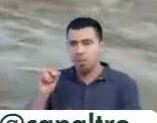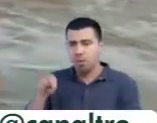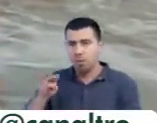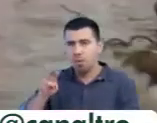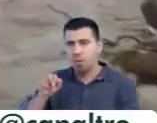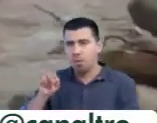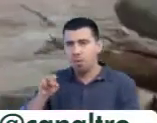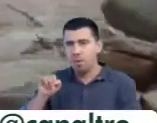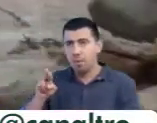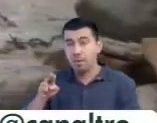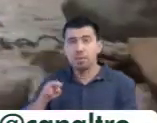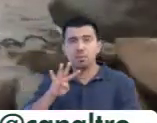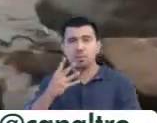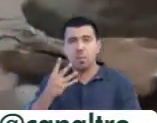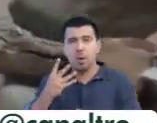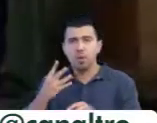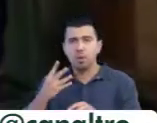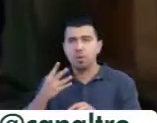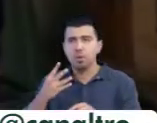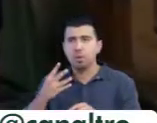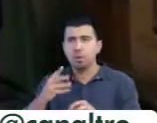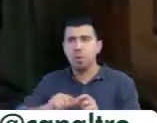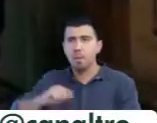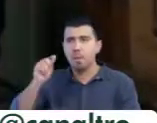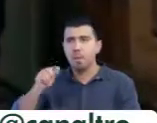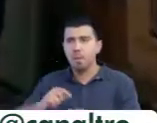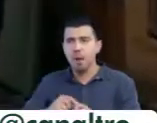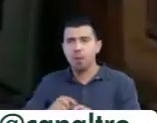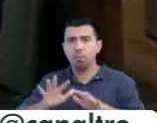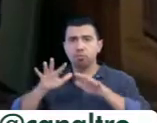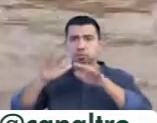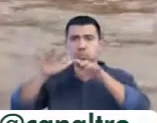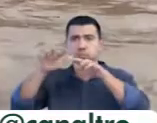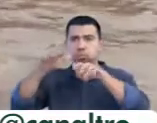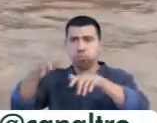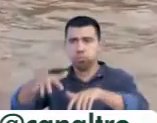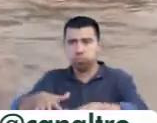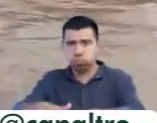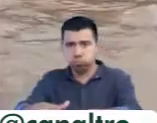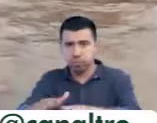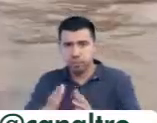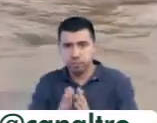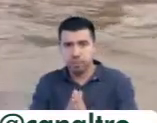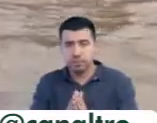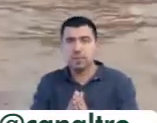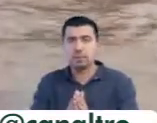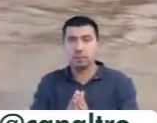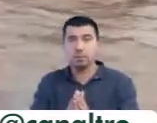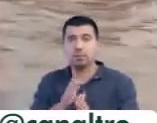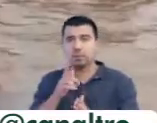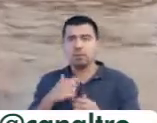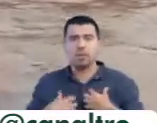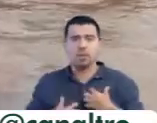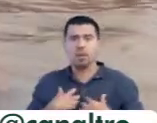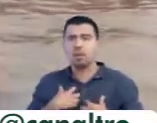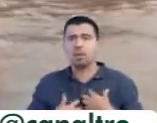4 metros, generando preocupación en los habitantes de esta localidad. En este momento estamos,